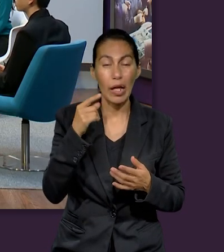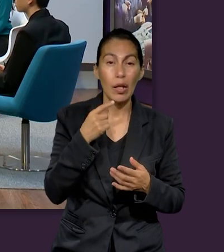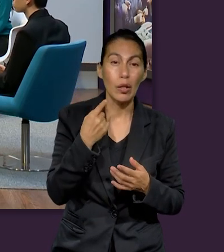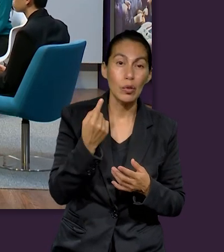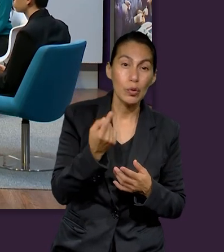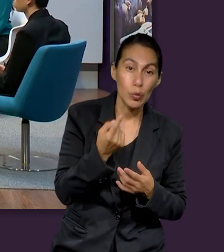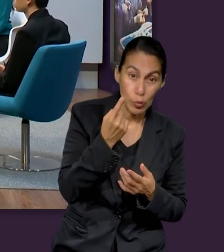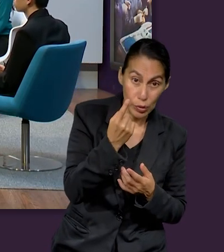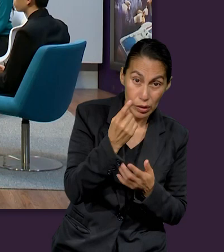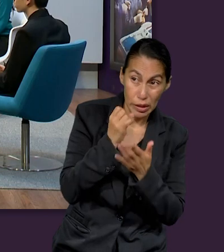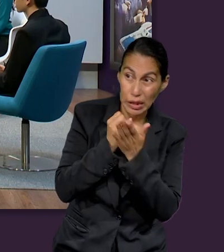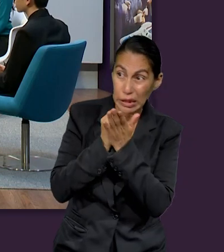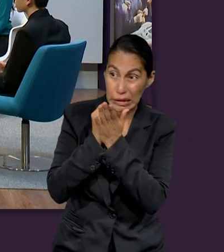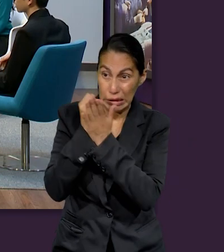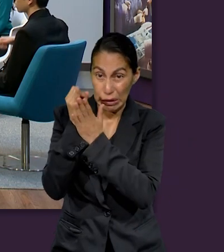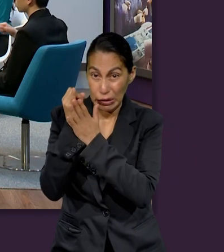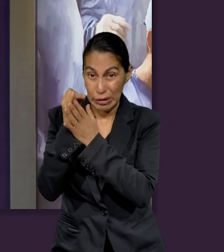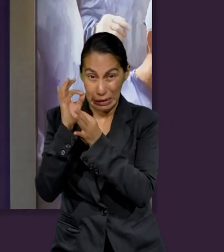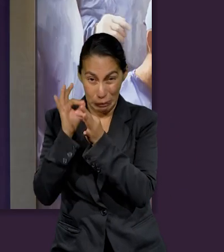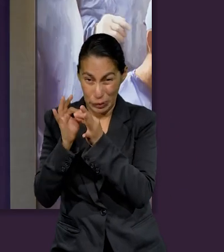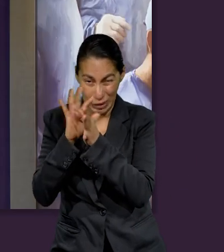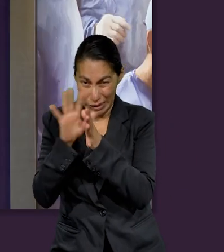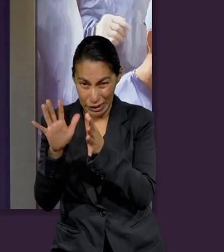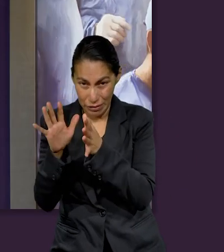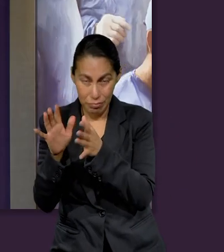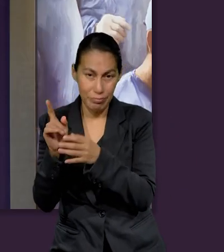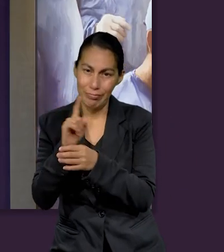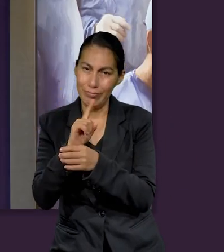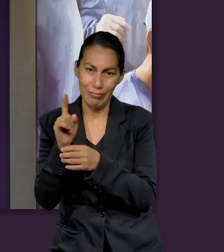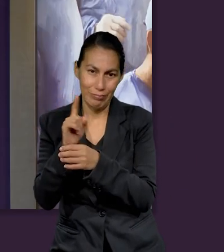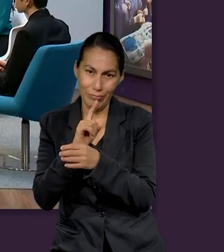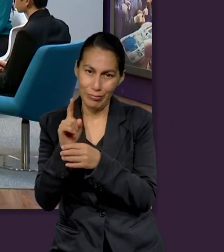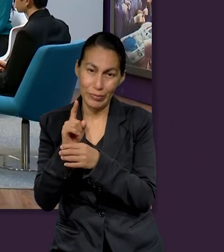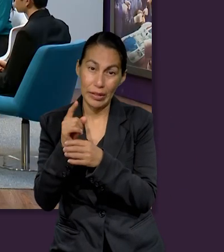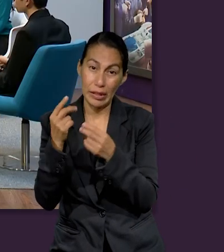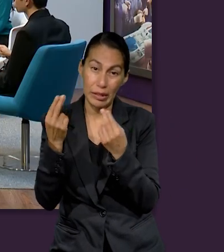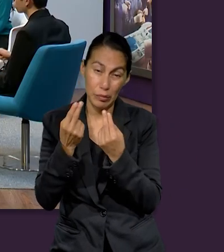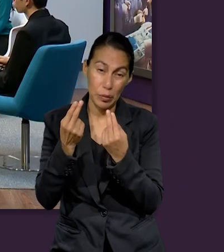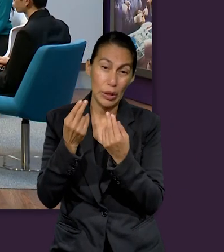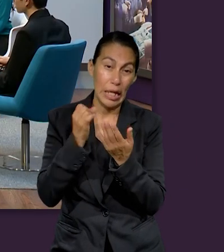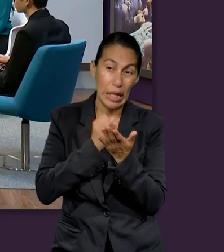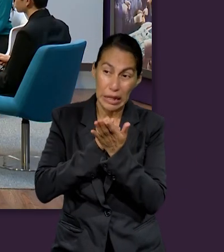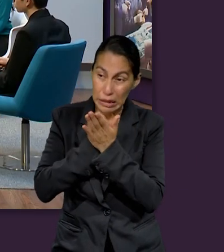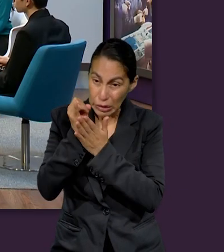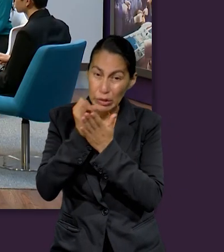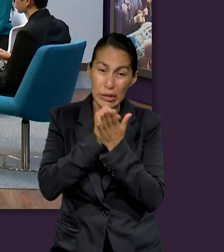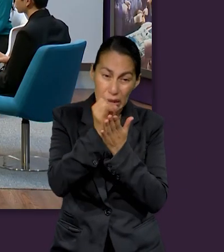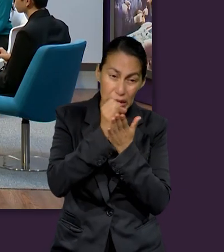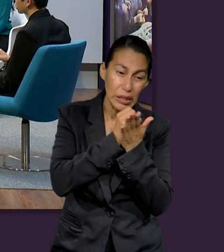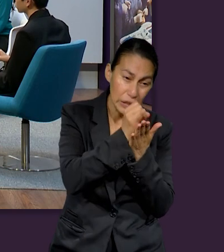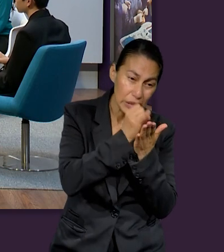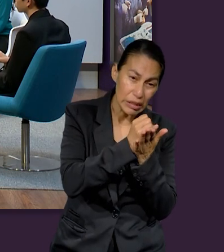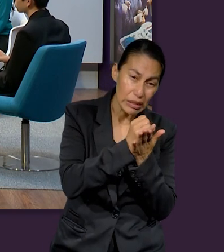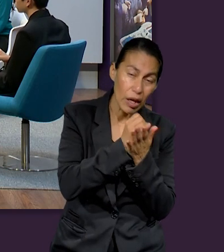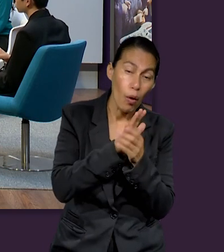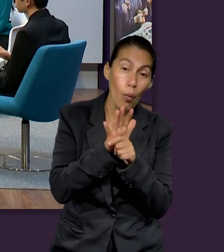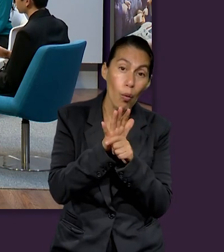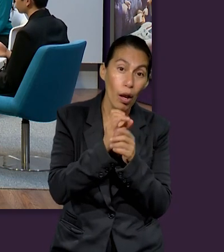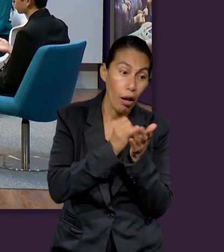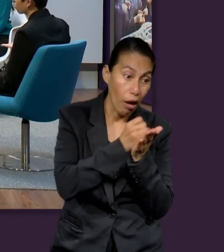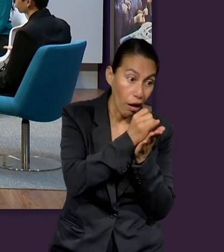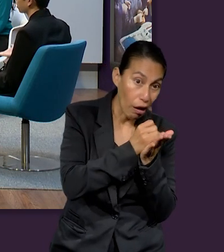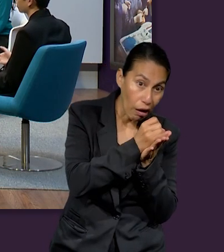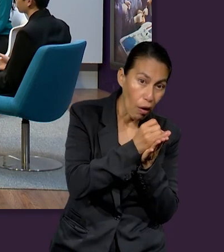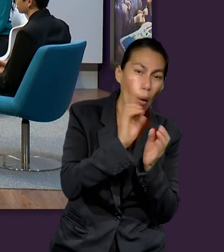no previo fue que una cosa muy importante es que no solo una decisión es la que marca sino pues